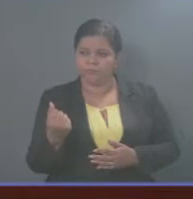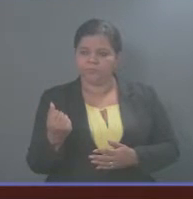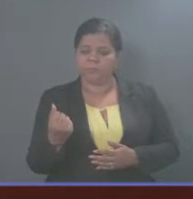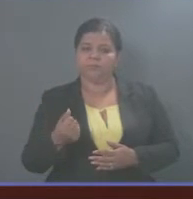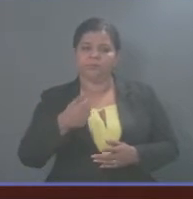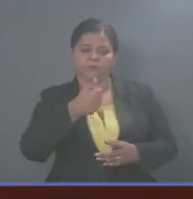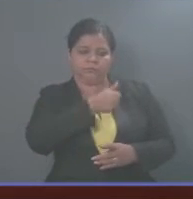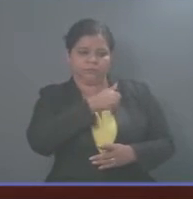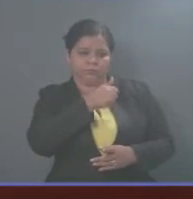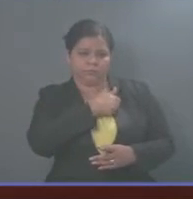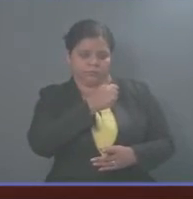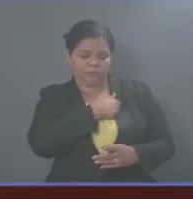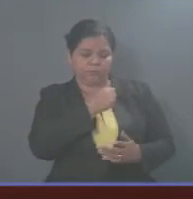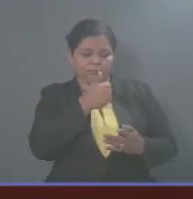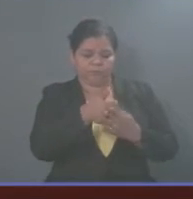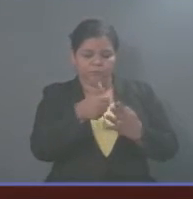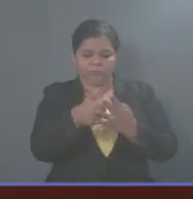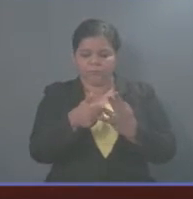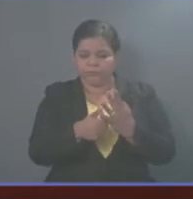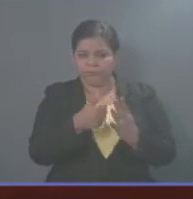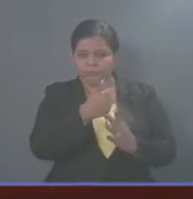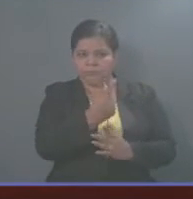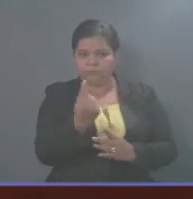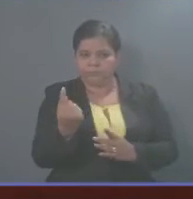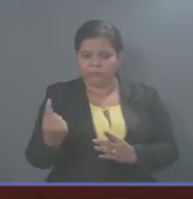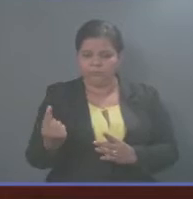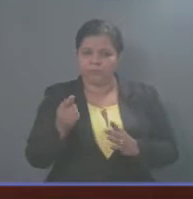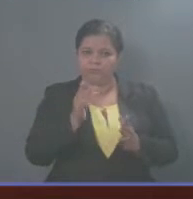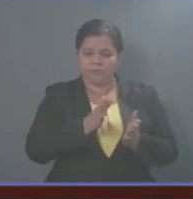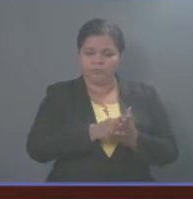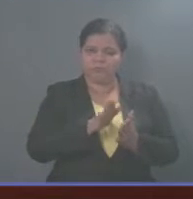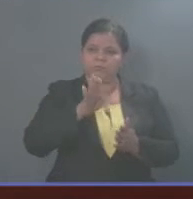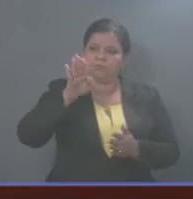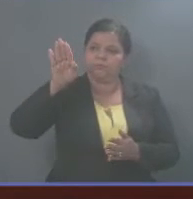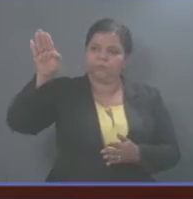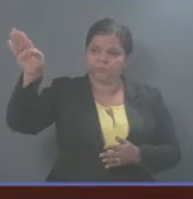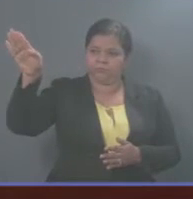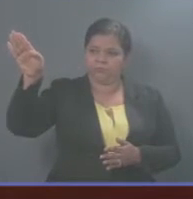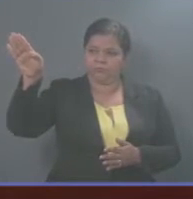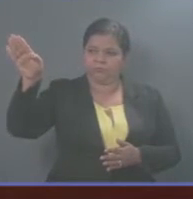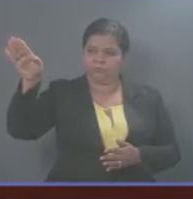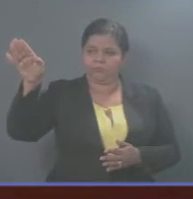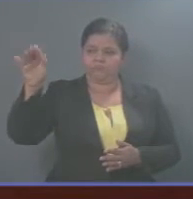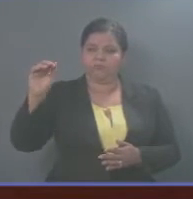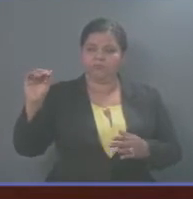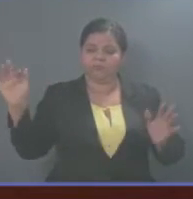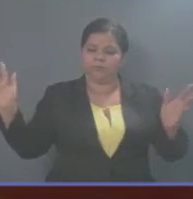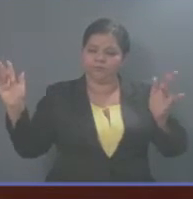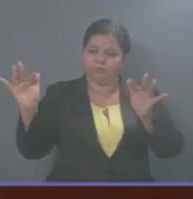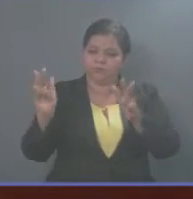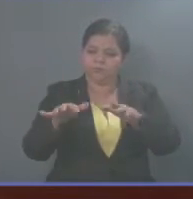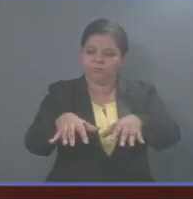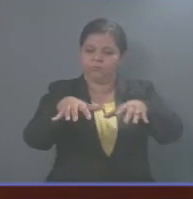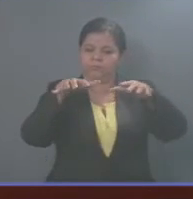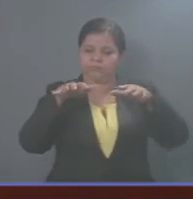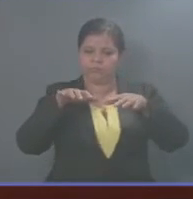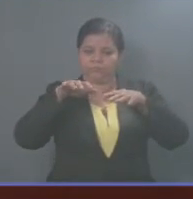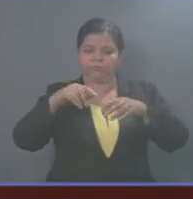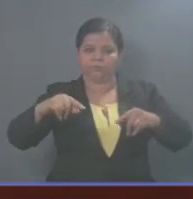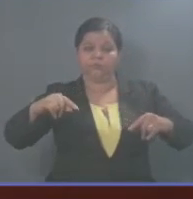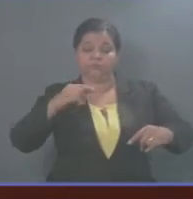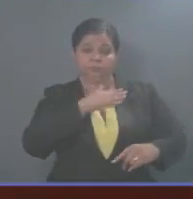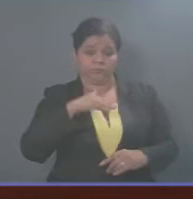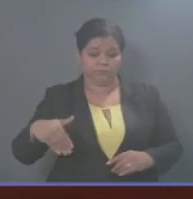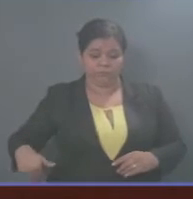el número y cargos oficiales de las personas que lo acompañaron a la 15ª Cumbre Iberoamericana de Jefes de